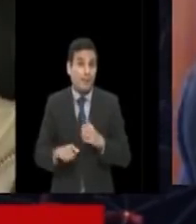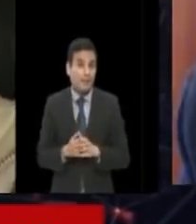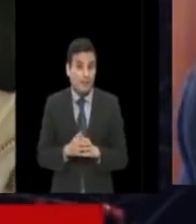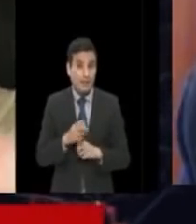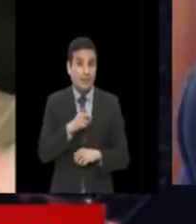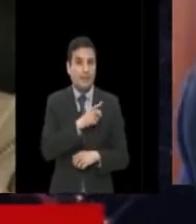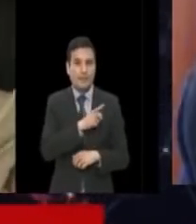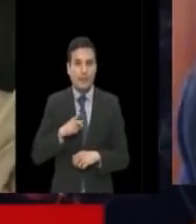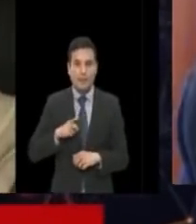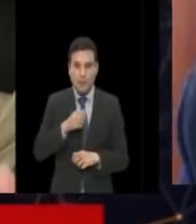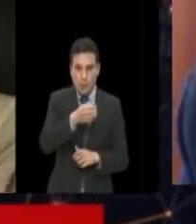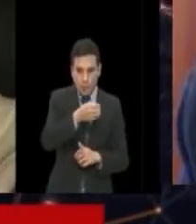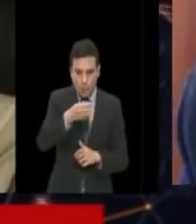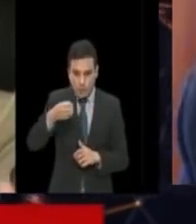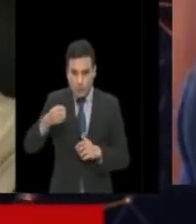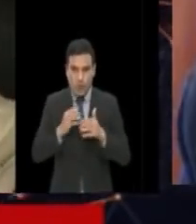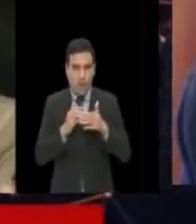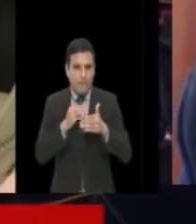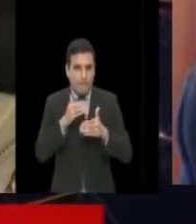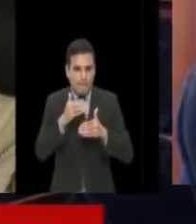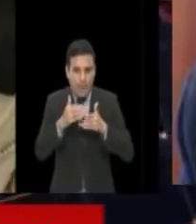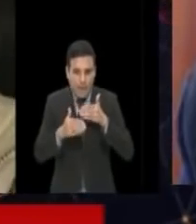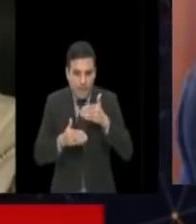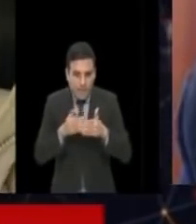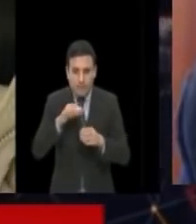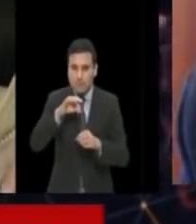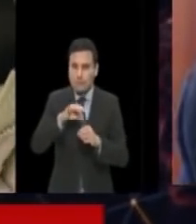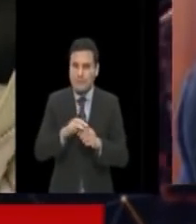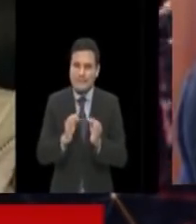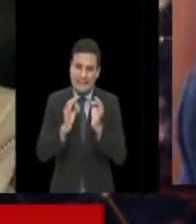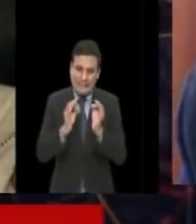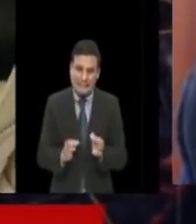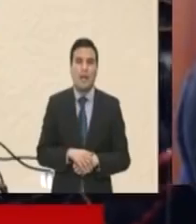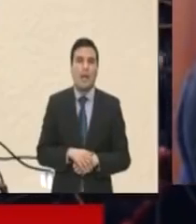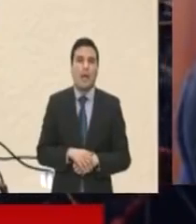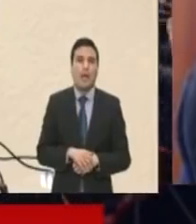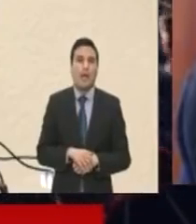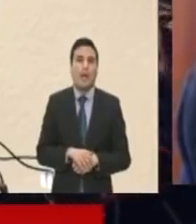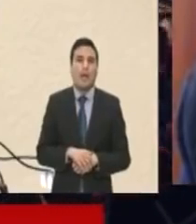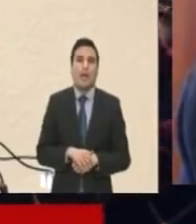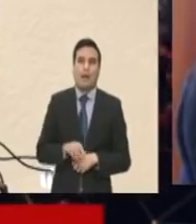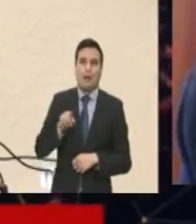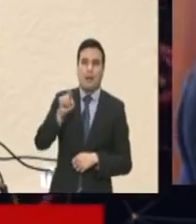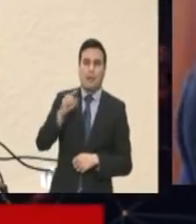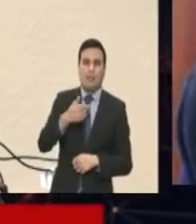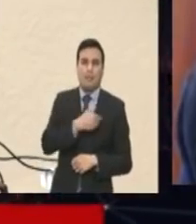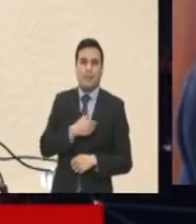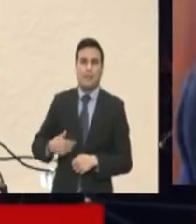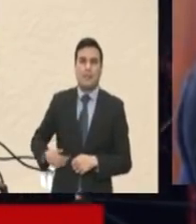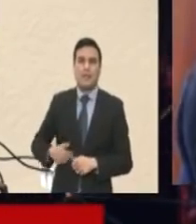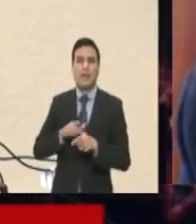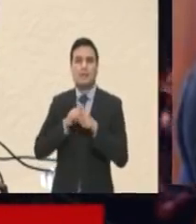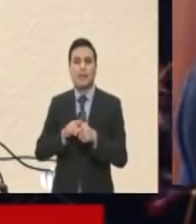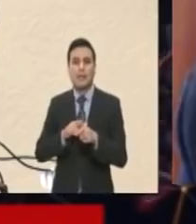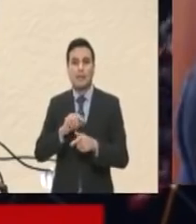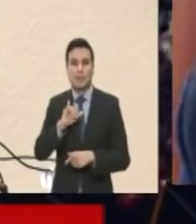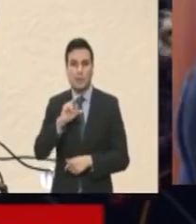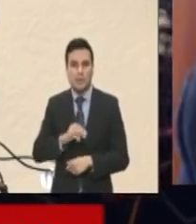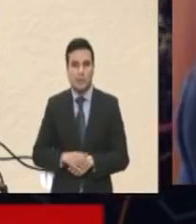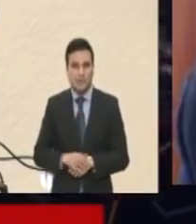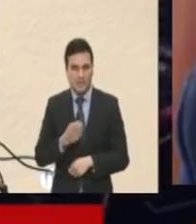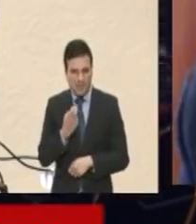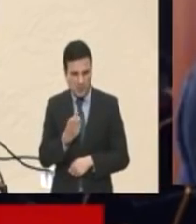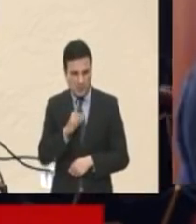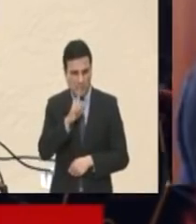incumplir con sus obligaciones constitucionales, y menos puede cambiar las fechas que la